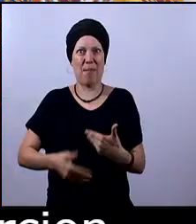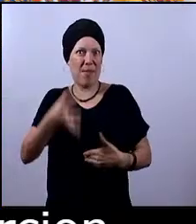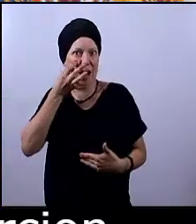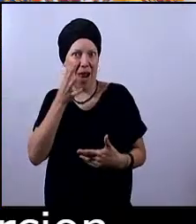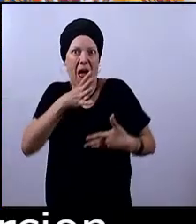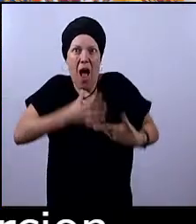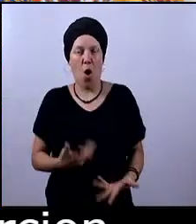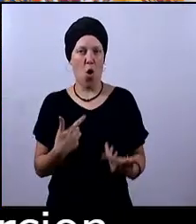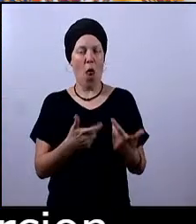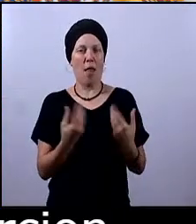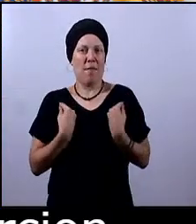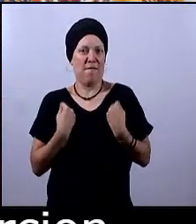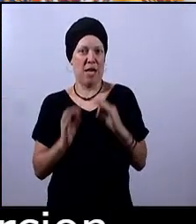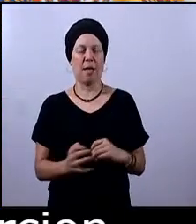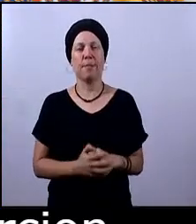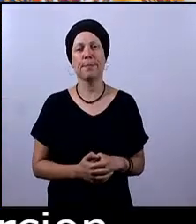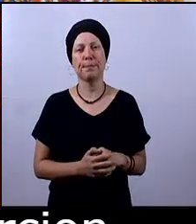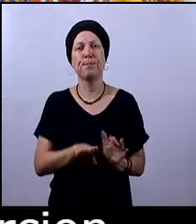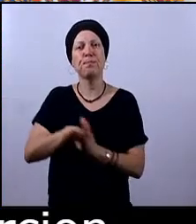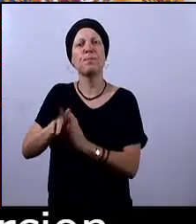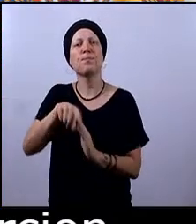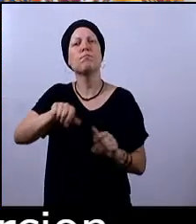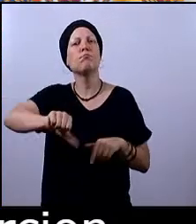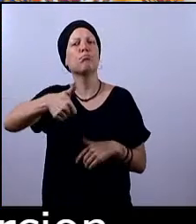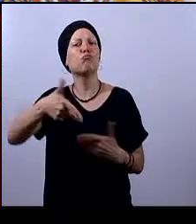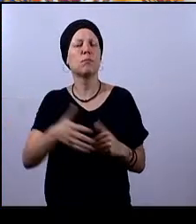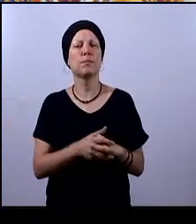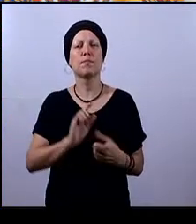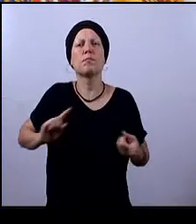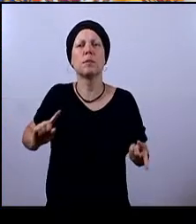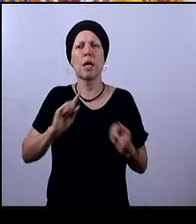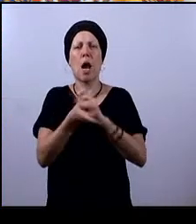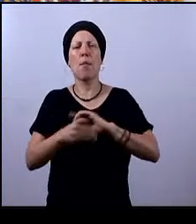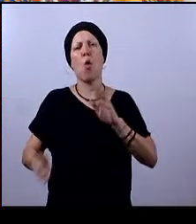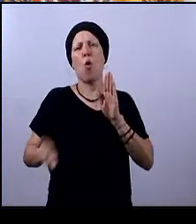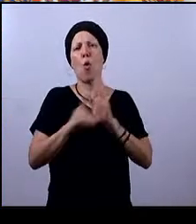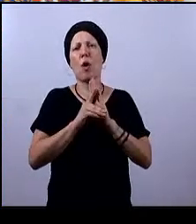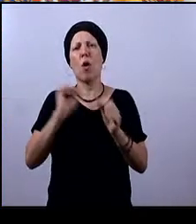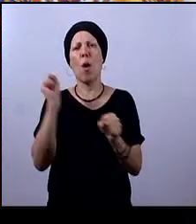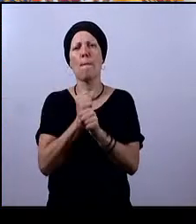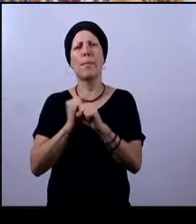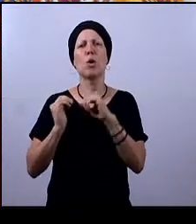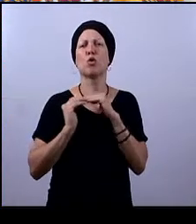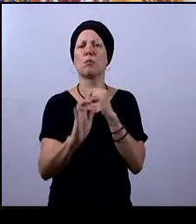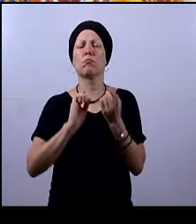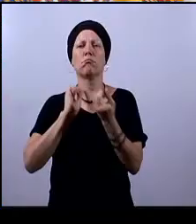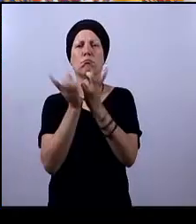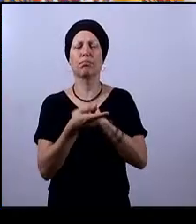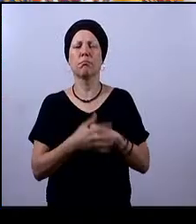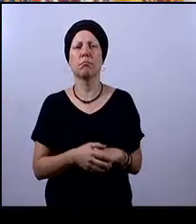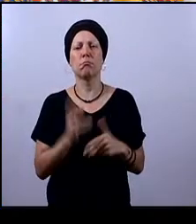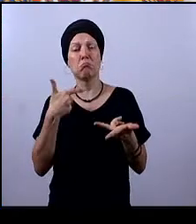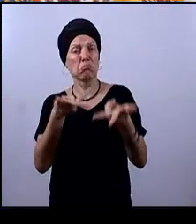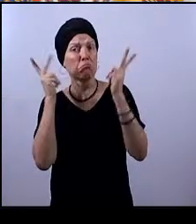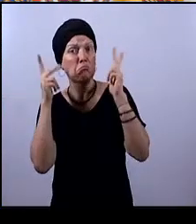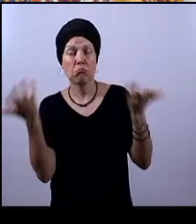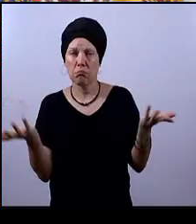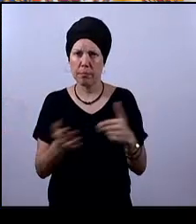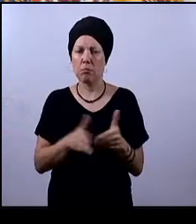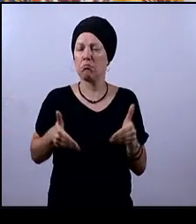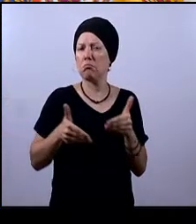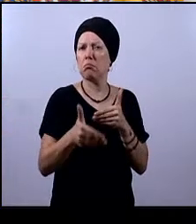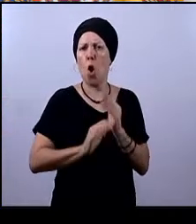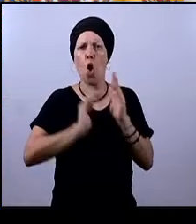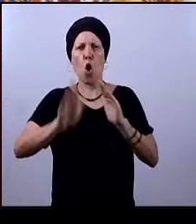mercado. Hoy también se ha aprobado la modificación del Decreto de Empleo Estable, que va a permitir lanzar próximamente